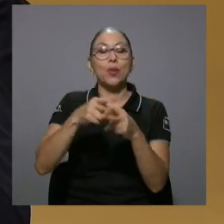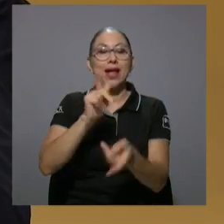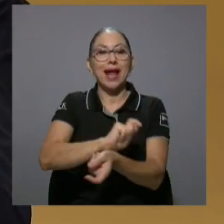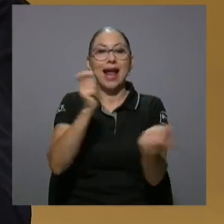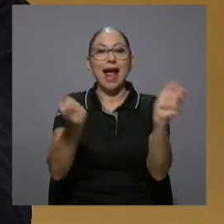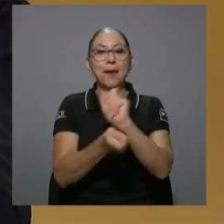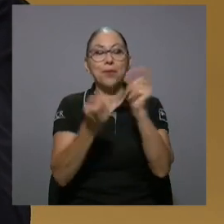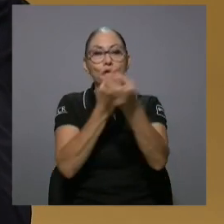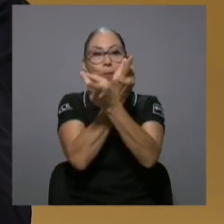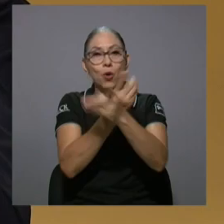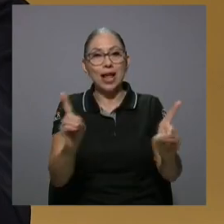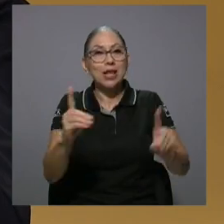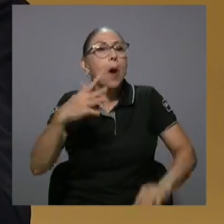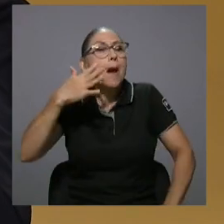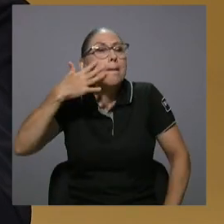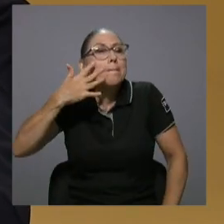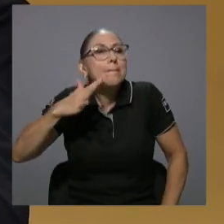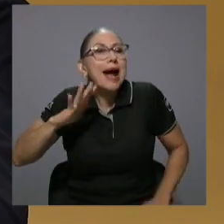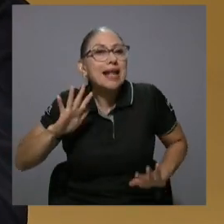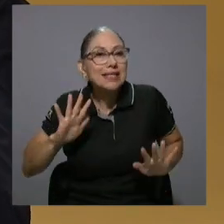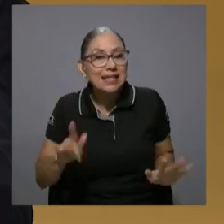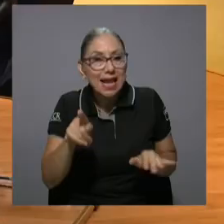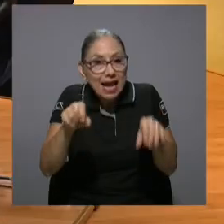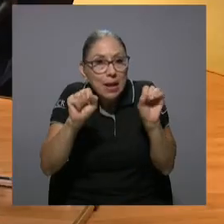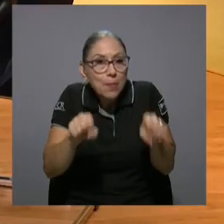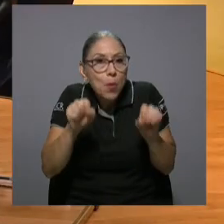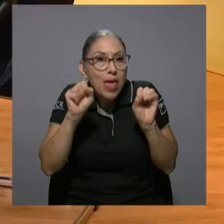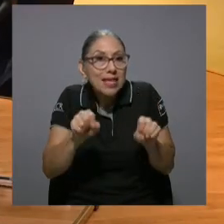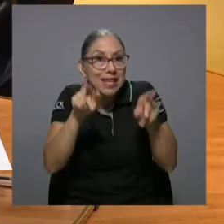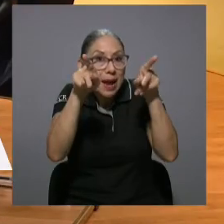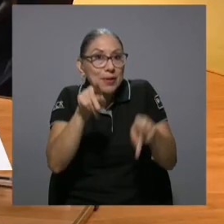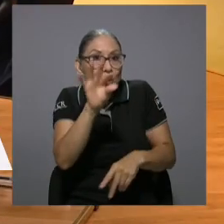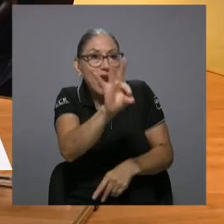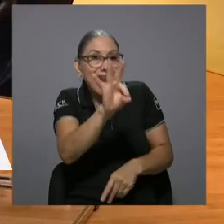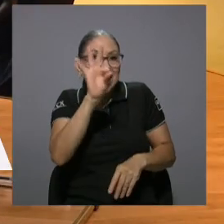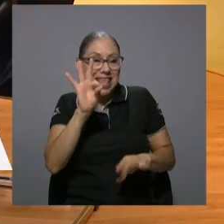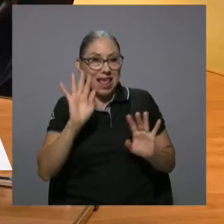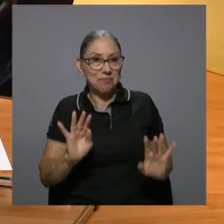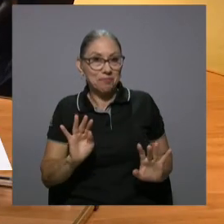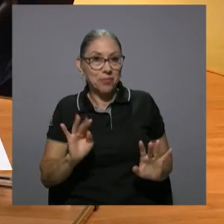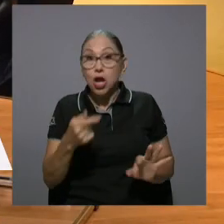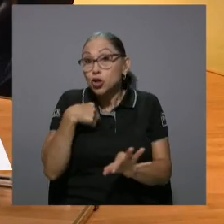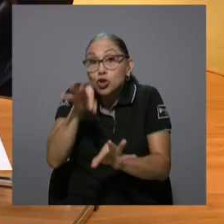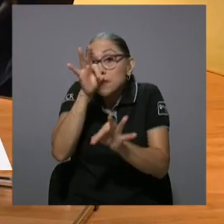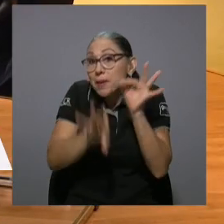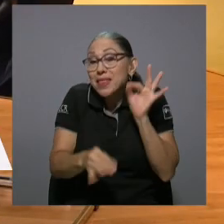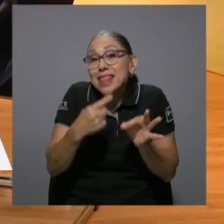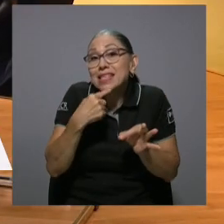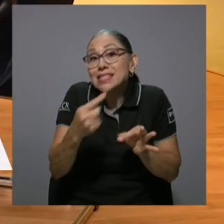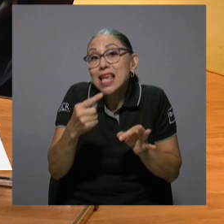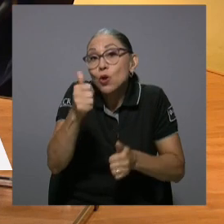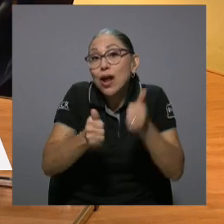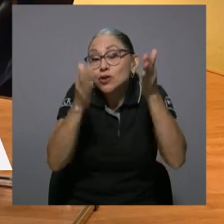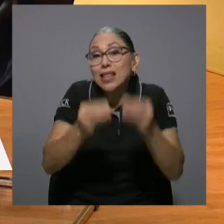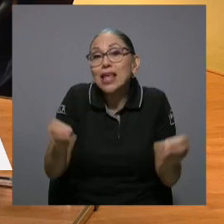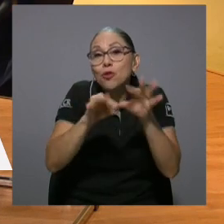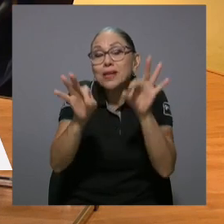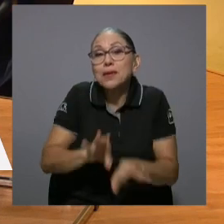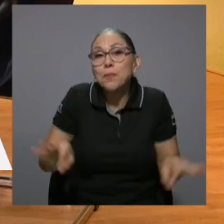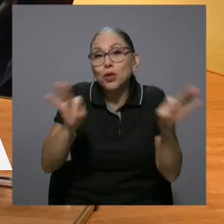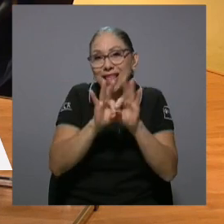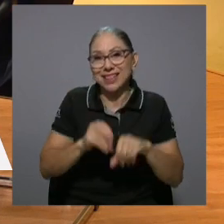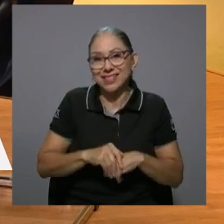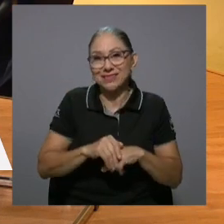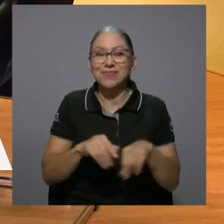que pareciera que puede ser el elegido, y estoy simplemente citando los más importantes. Está Martín